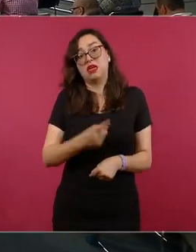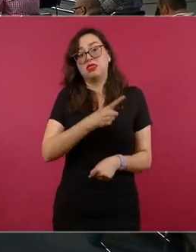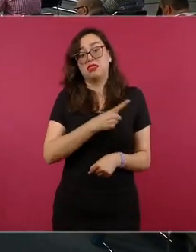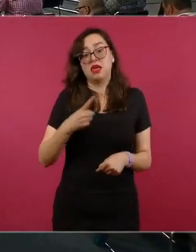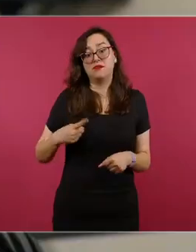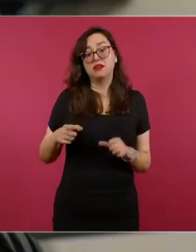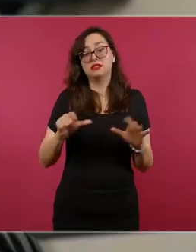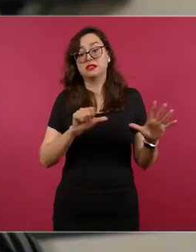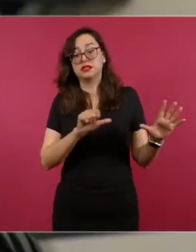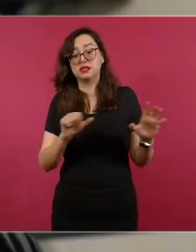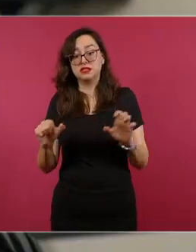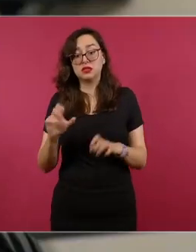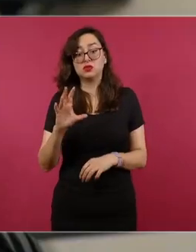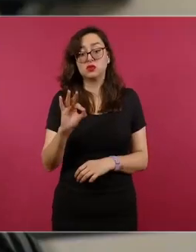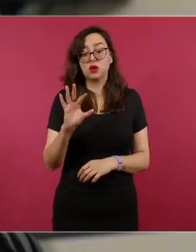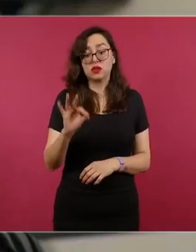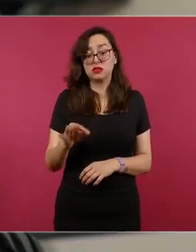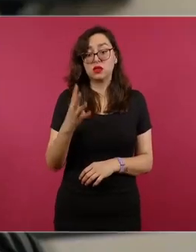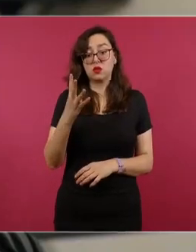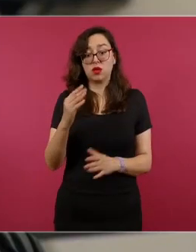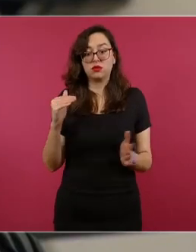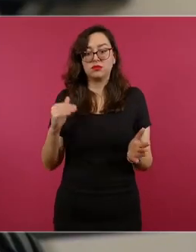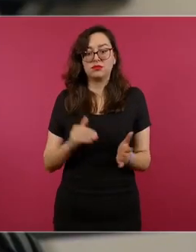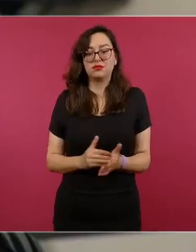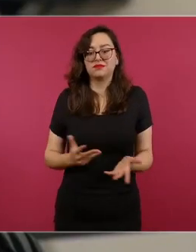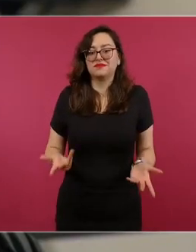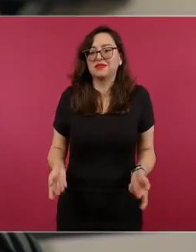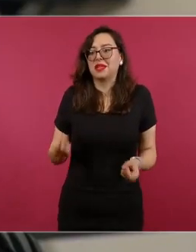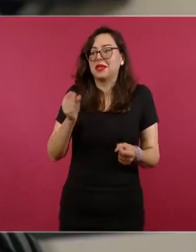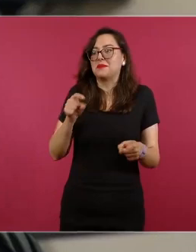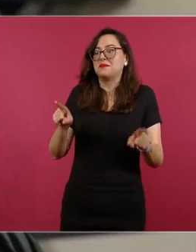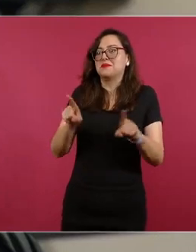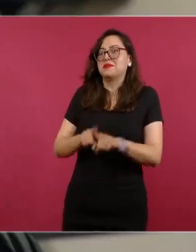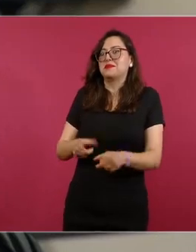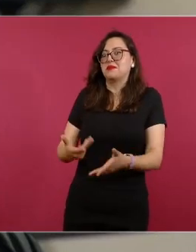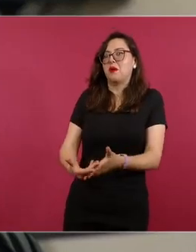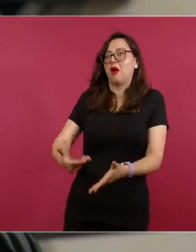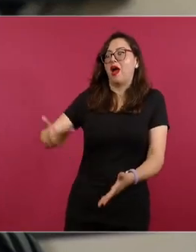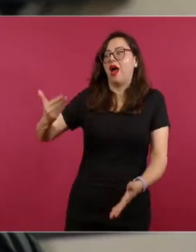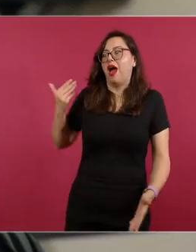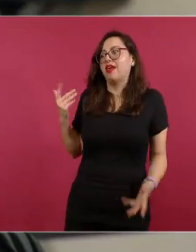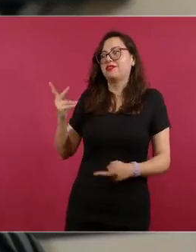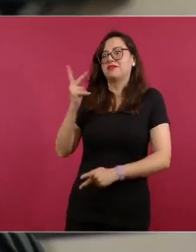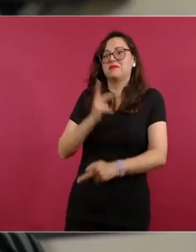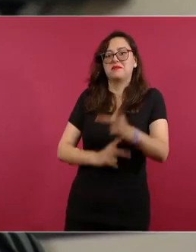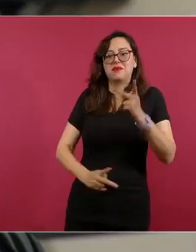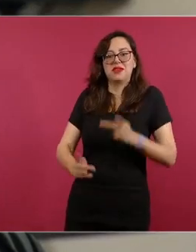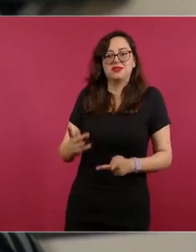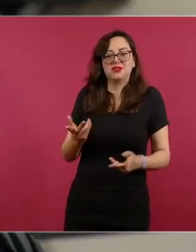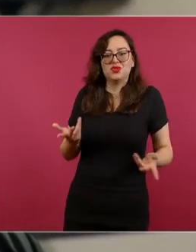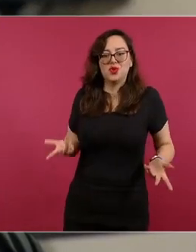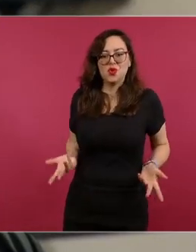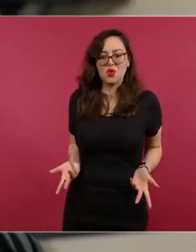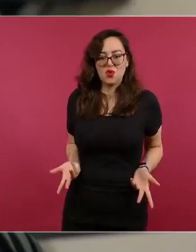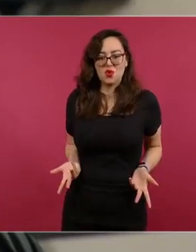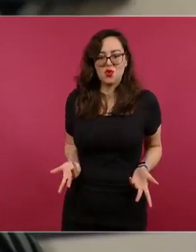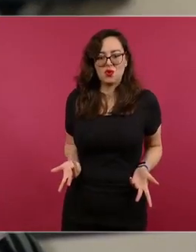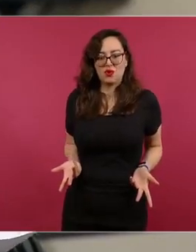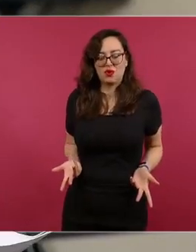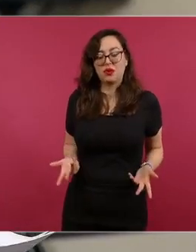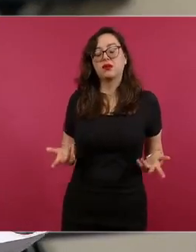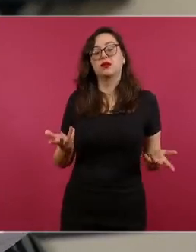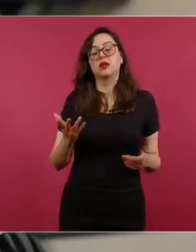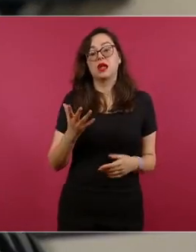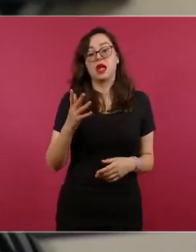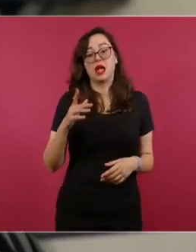676 pesos, casi la totalidad del crédito original de 650 mil. El pasado